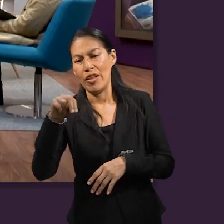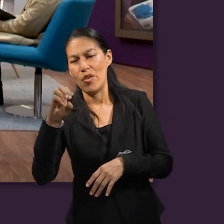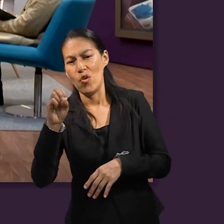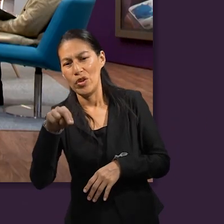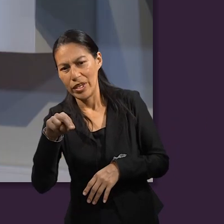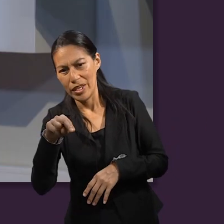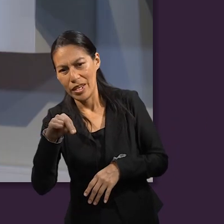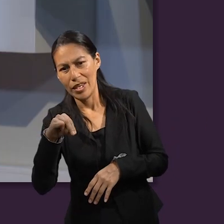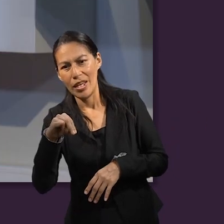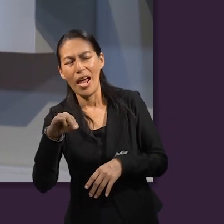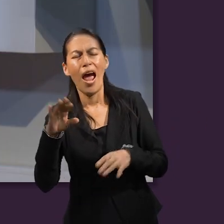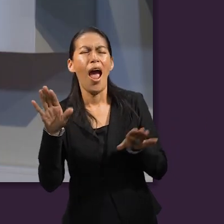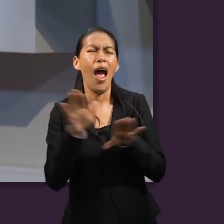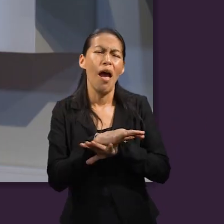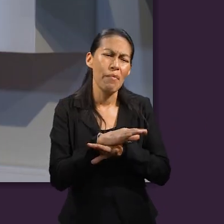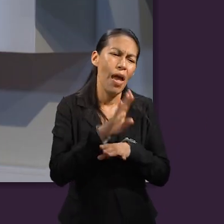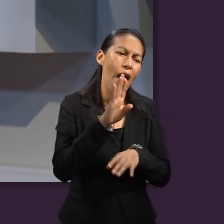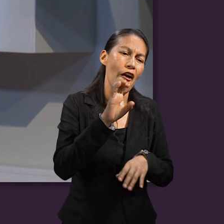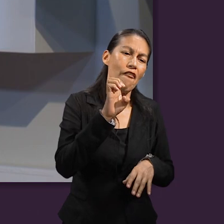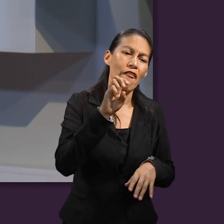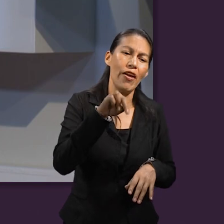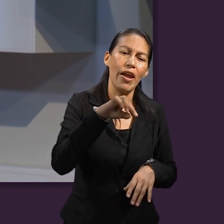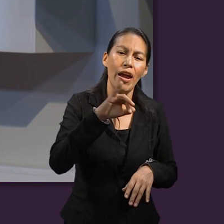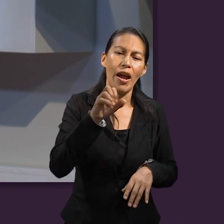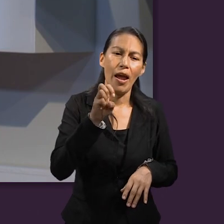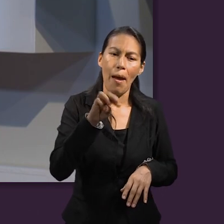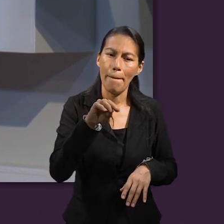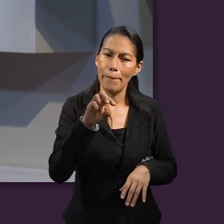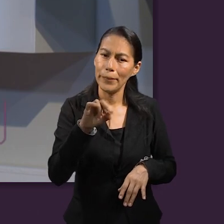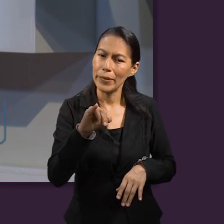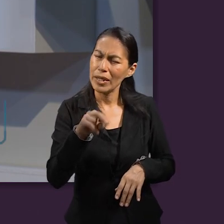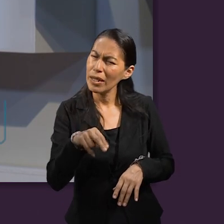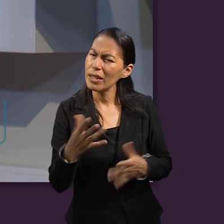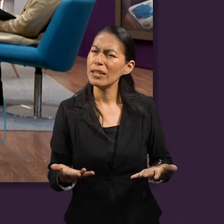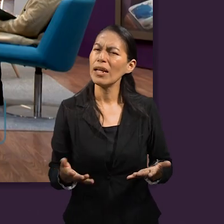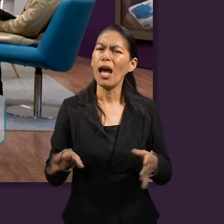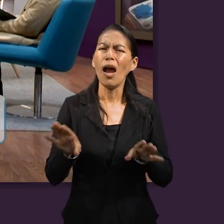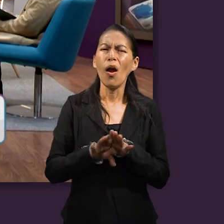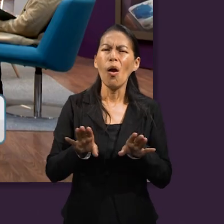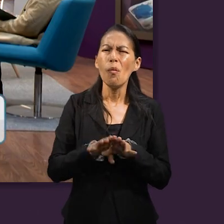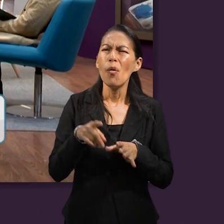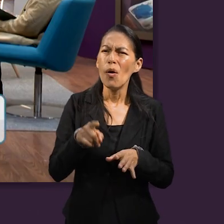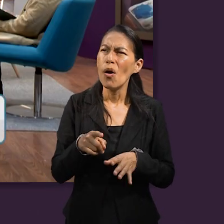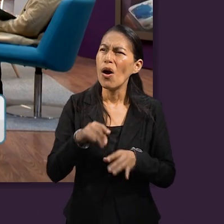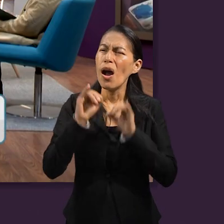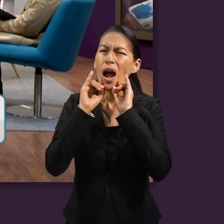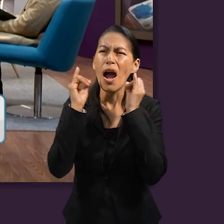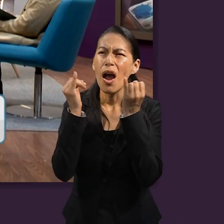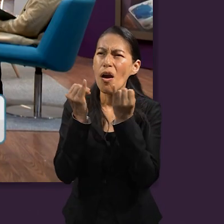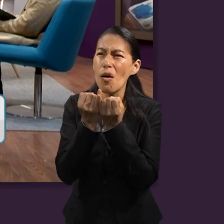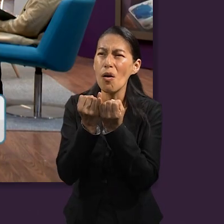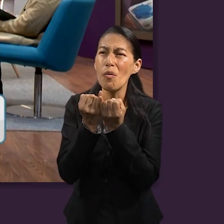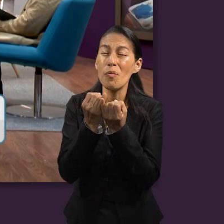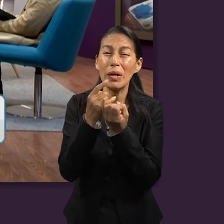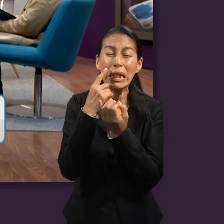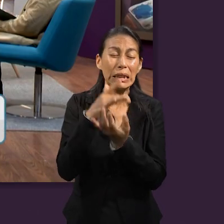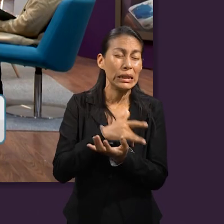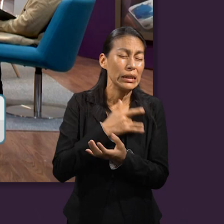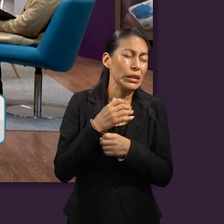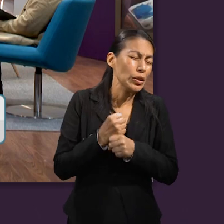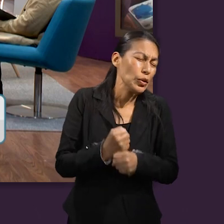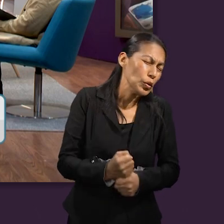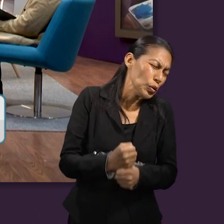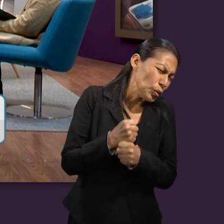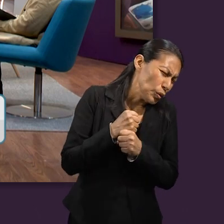es extraordinario ver que jacob ante tanto dolor decide buscar a dios lo